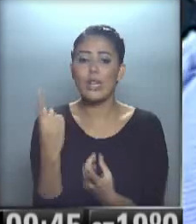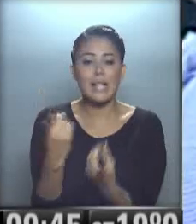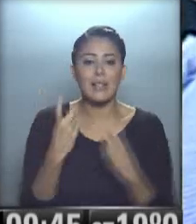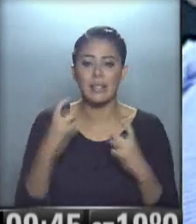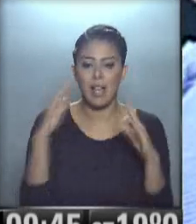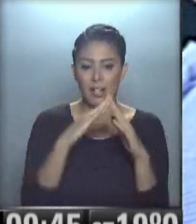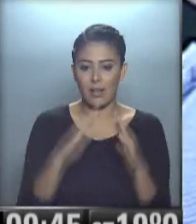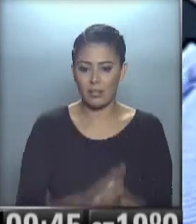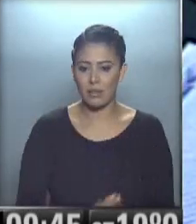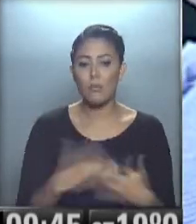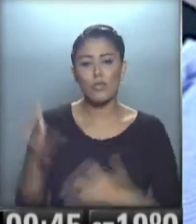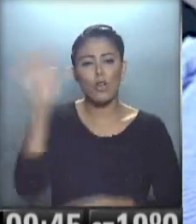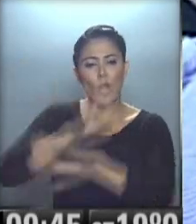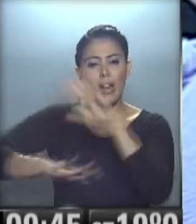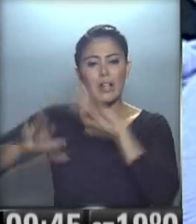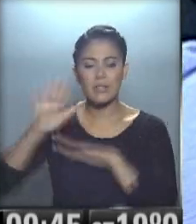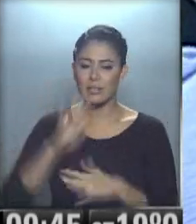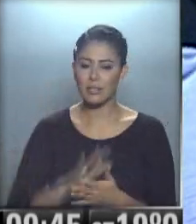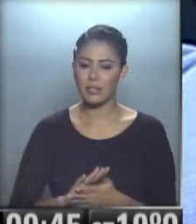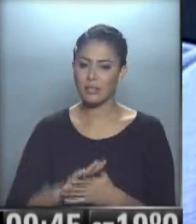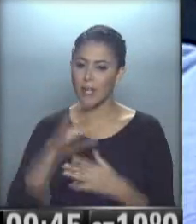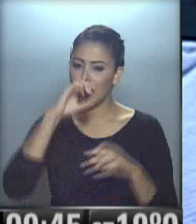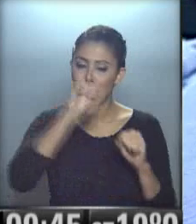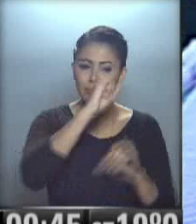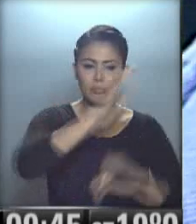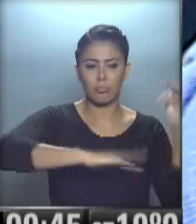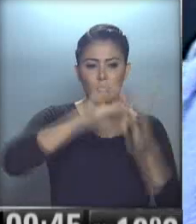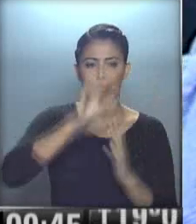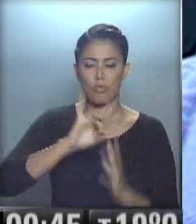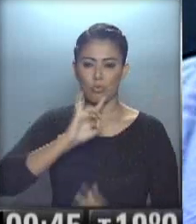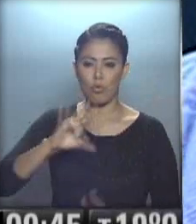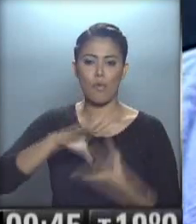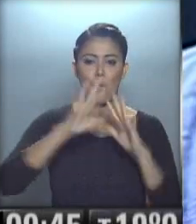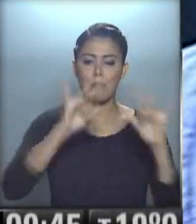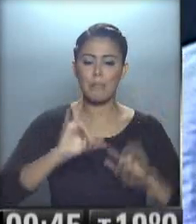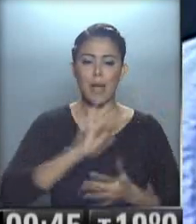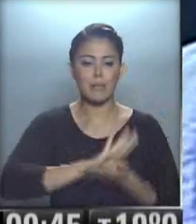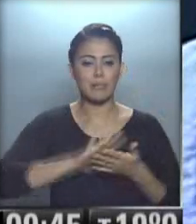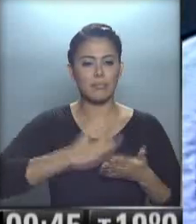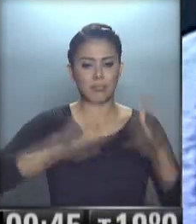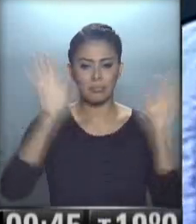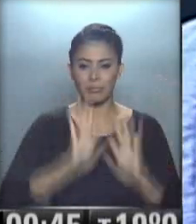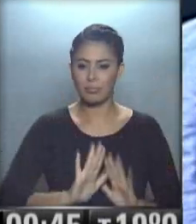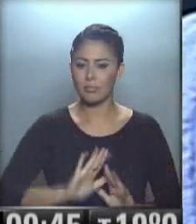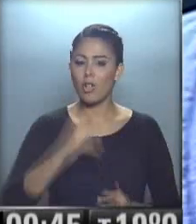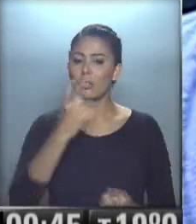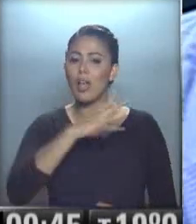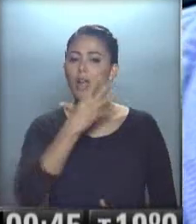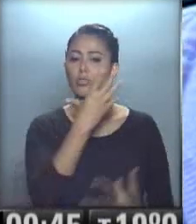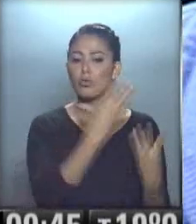necesidad. Nos organizamos para avanzar en la autoconstrucción de manera pacífica y ordenada sin la ayuda del